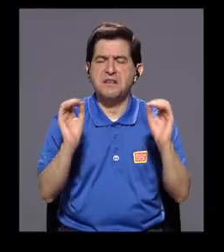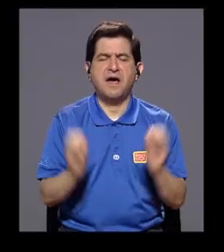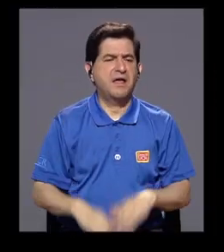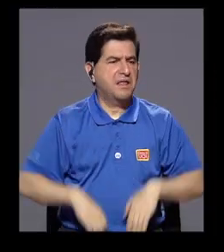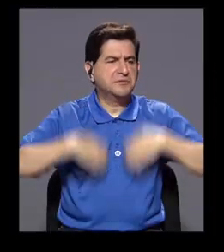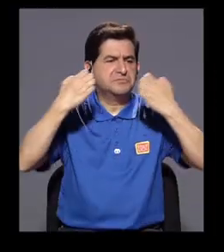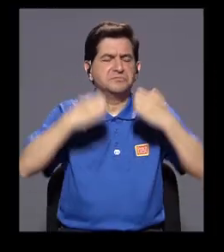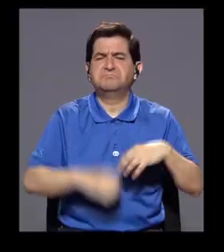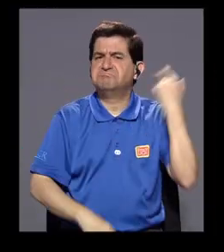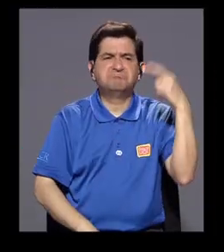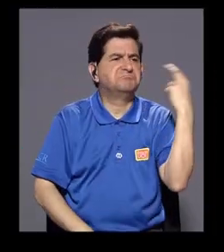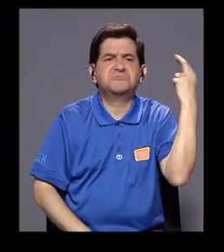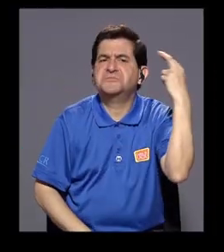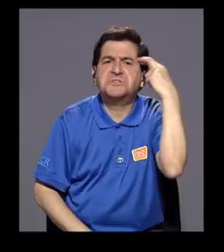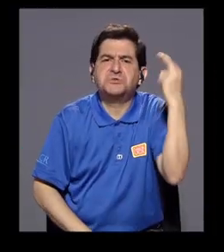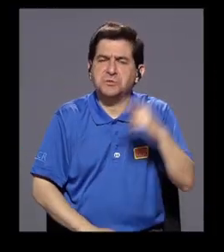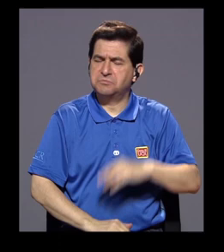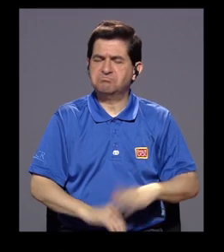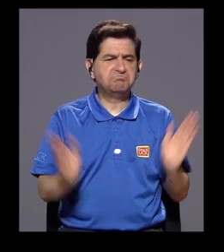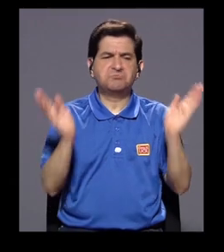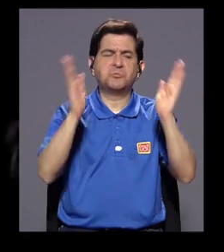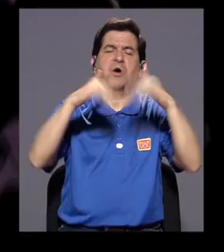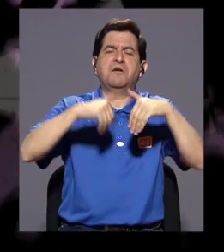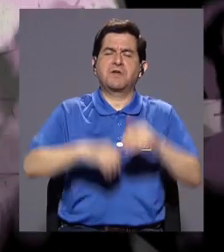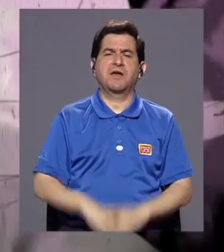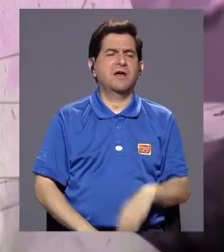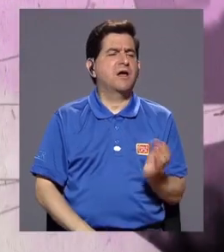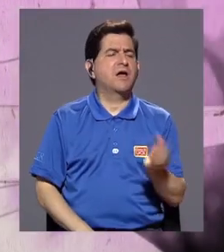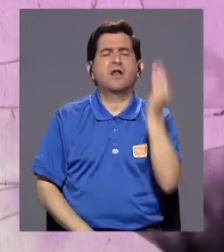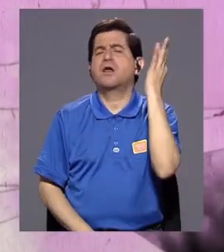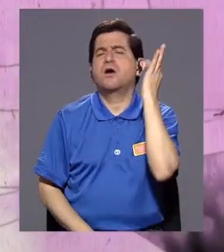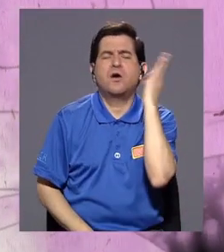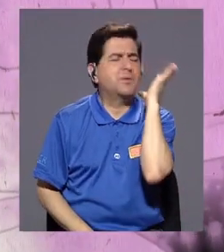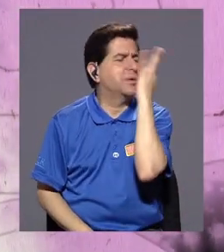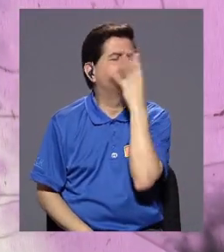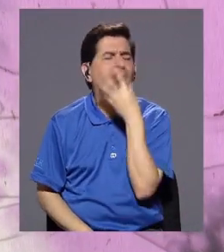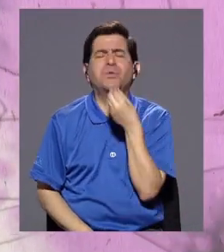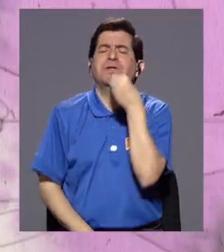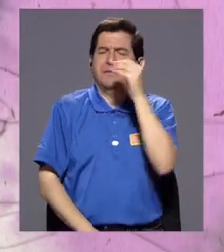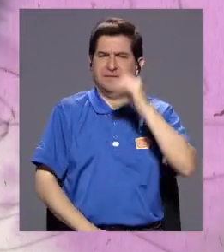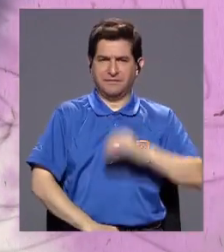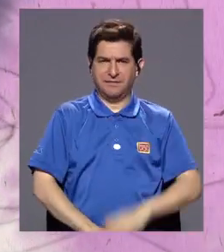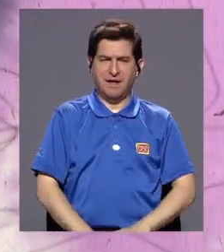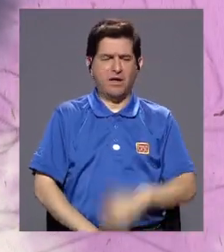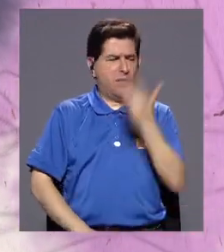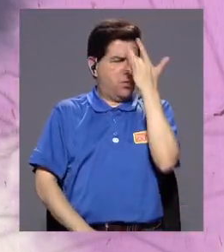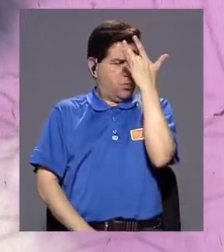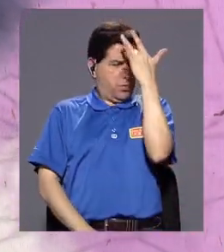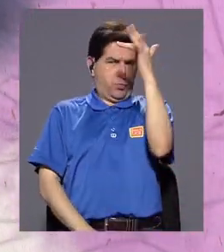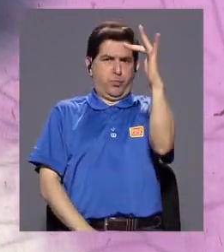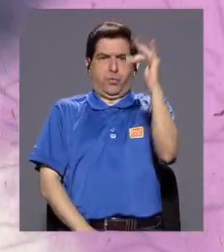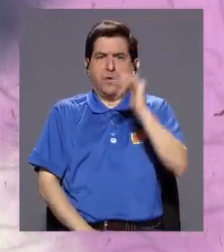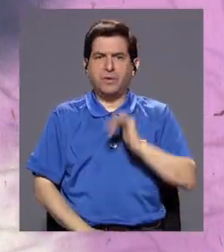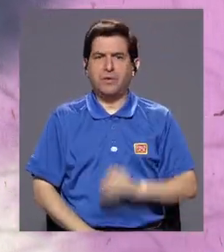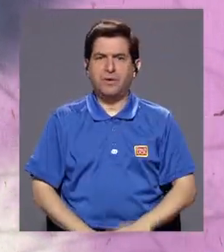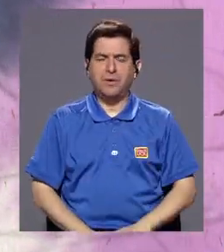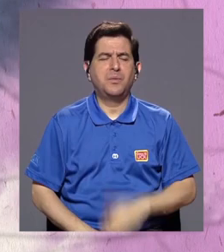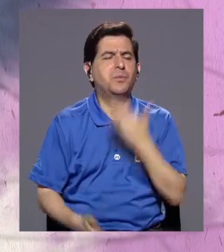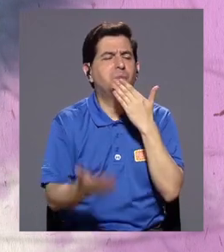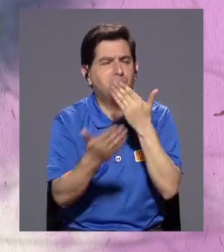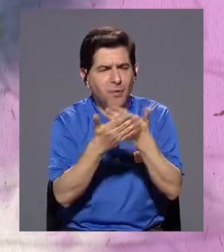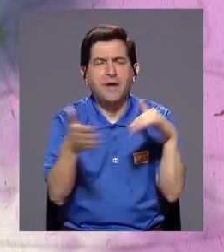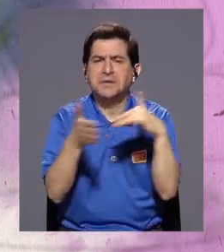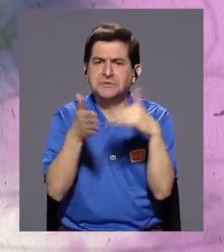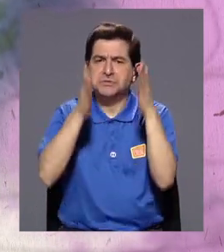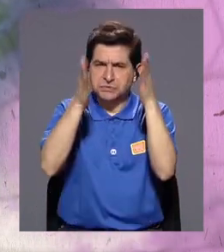No había nada, ninguna razón. Era una chica linda,